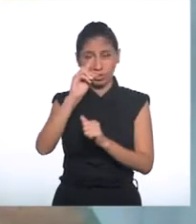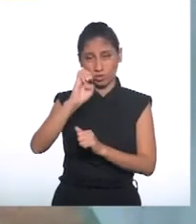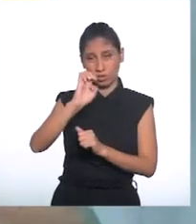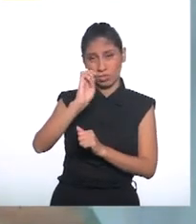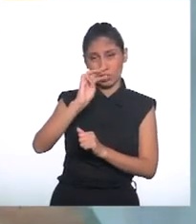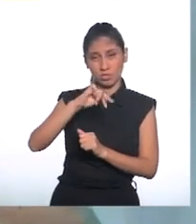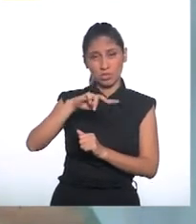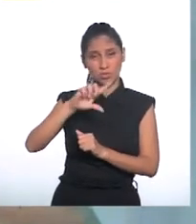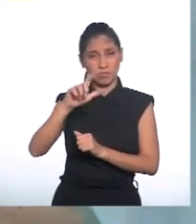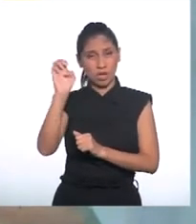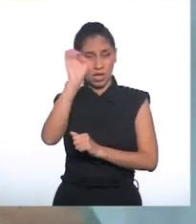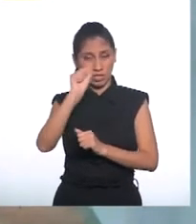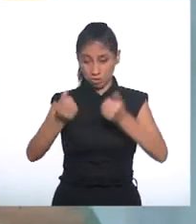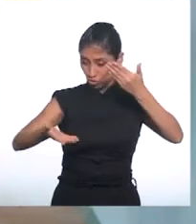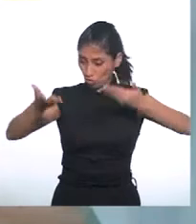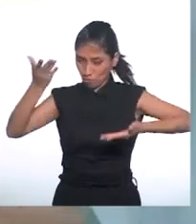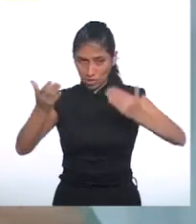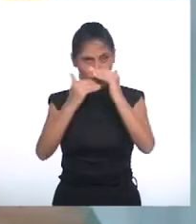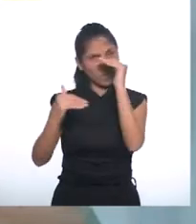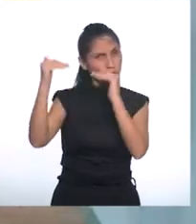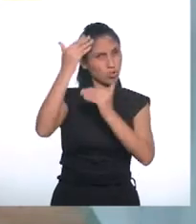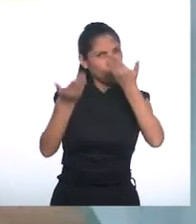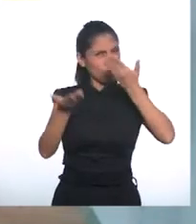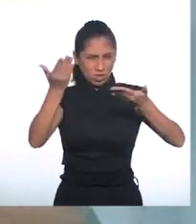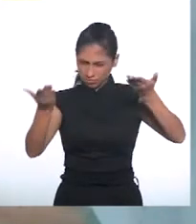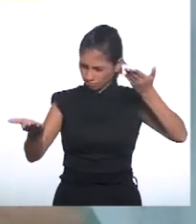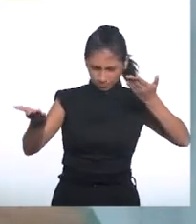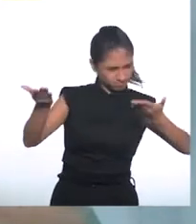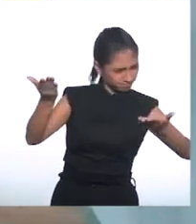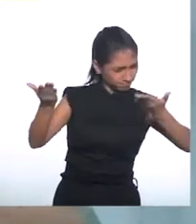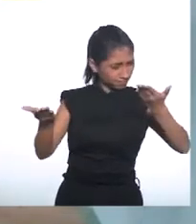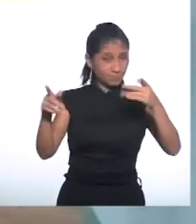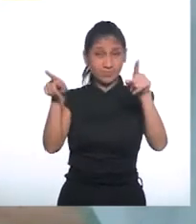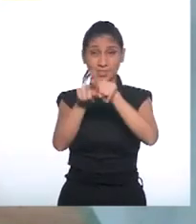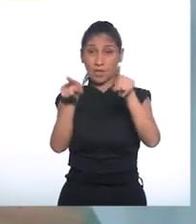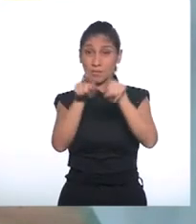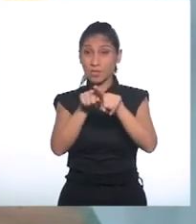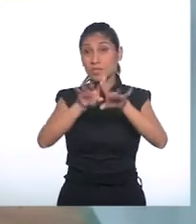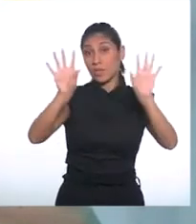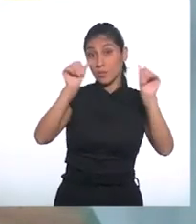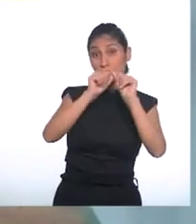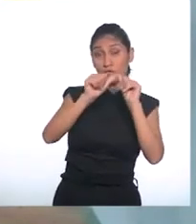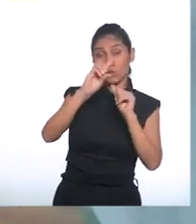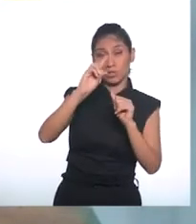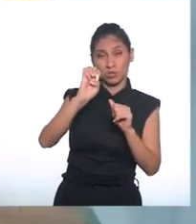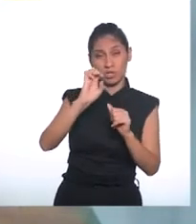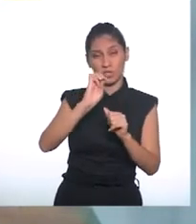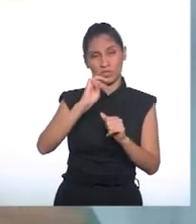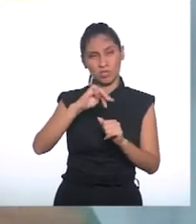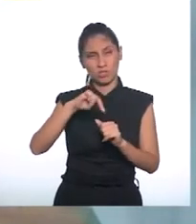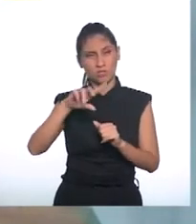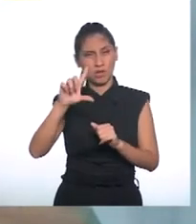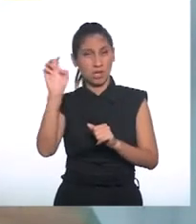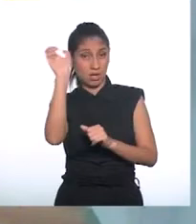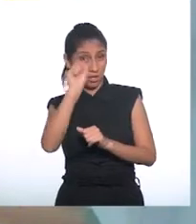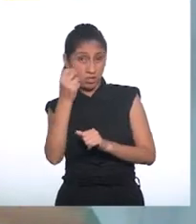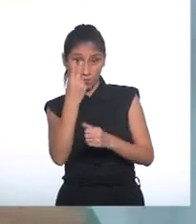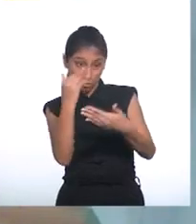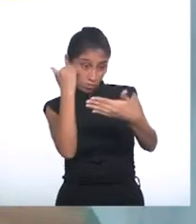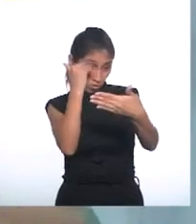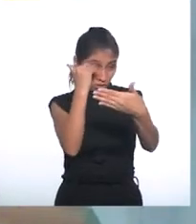ver cuál es mayor. Además de eso, si los números decimales fueran iguales, podrías comparar